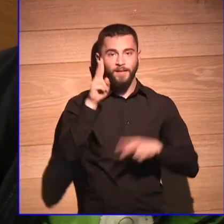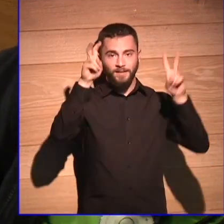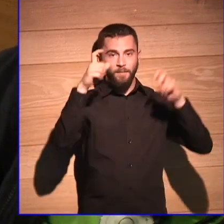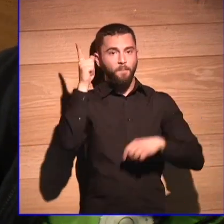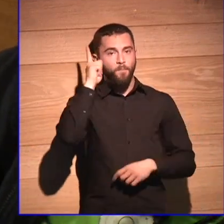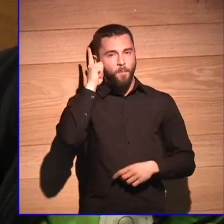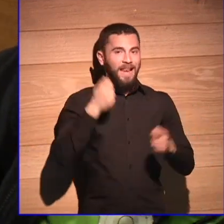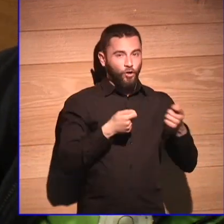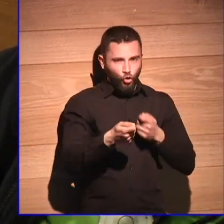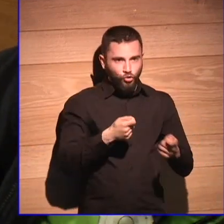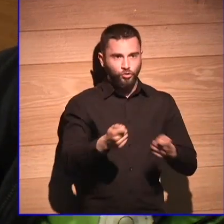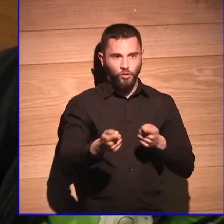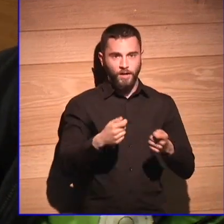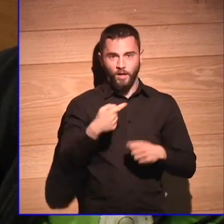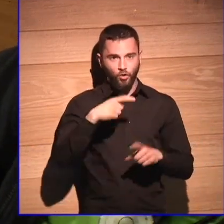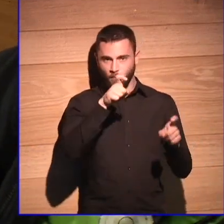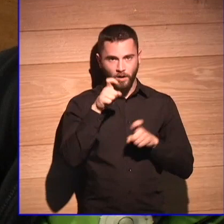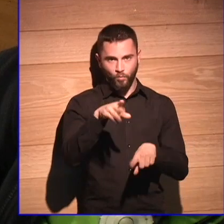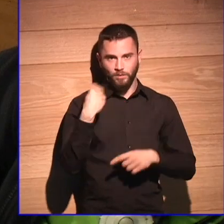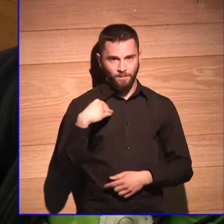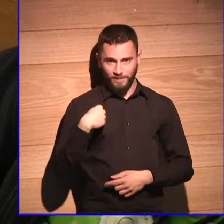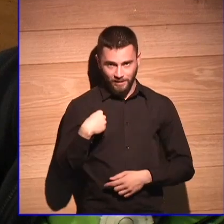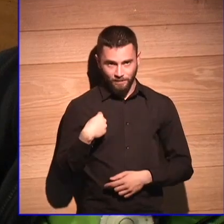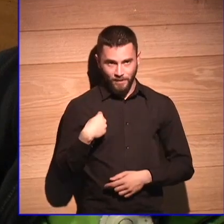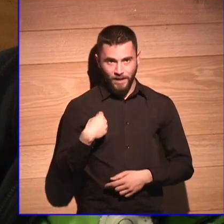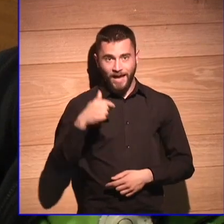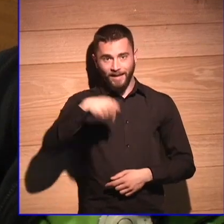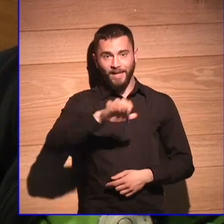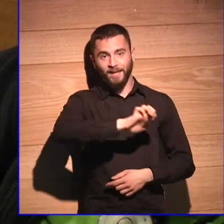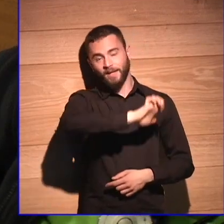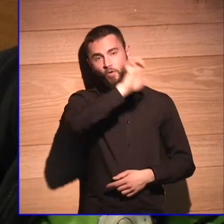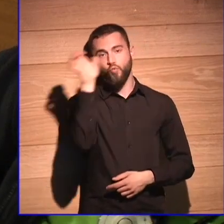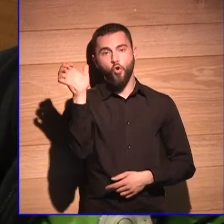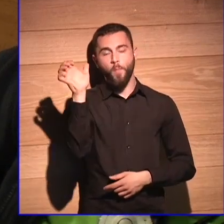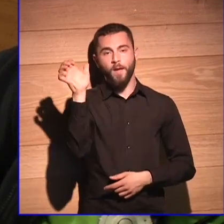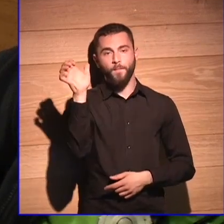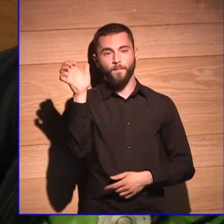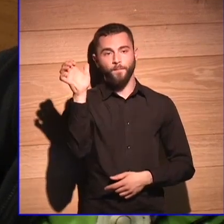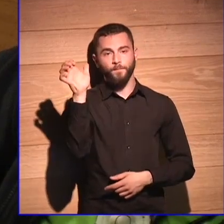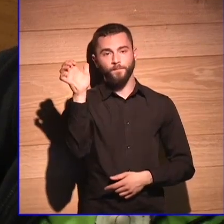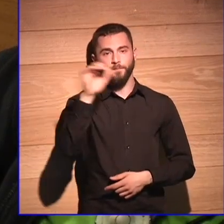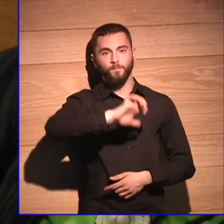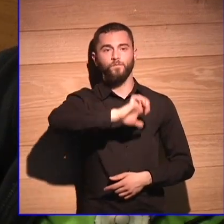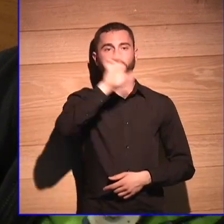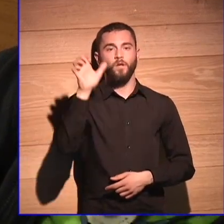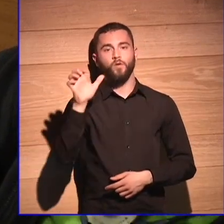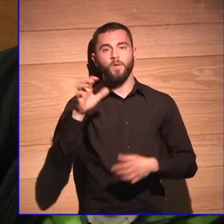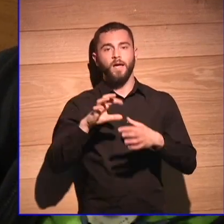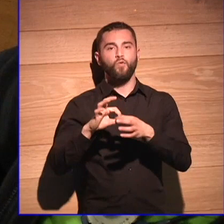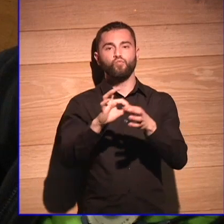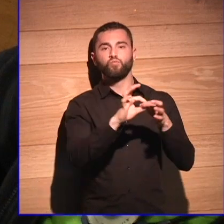demás. Y yo hice esta misma pregunta. Aquí en Europa hay cierta consenso para